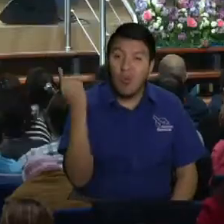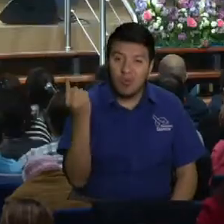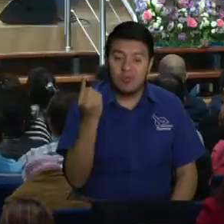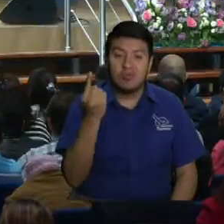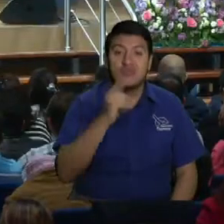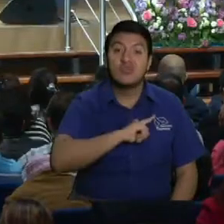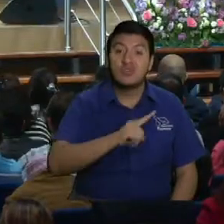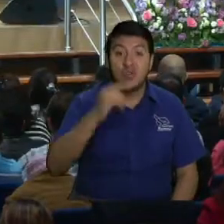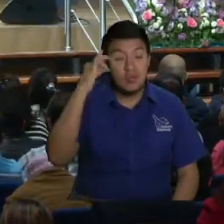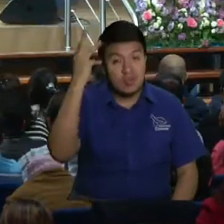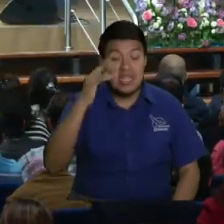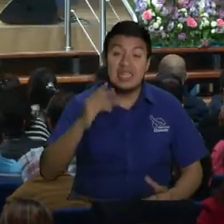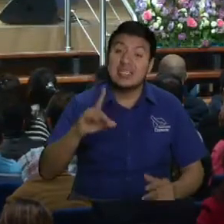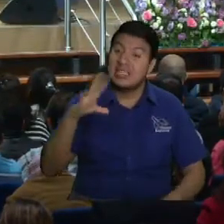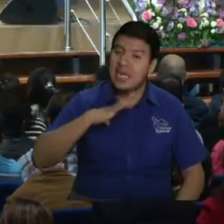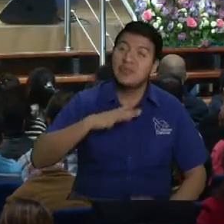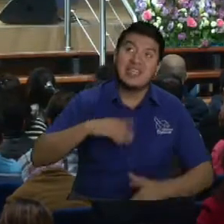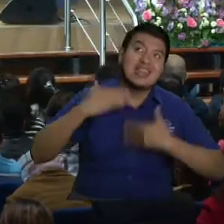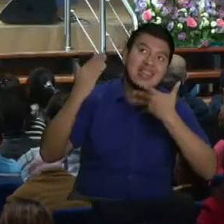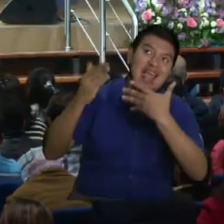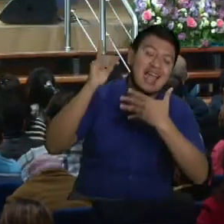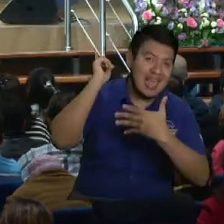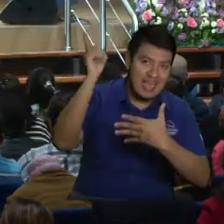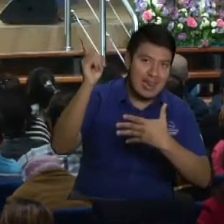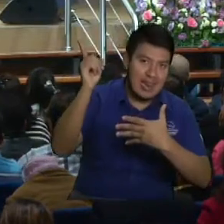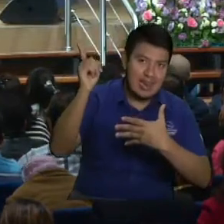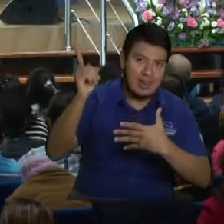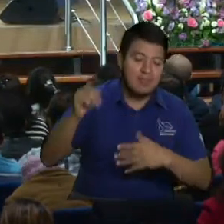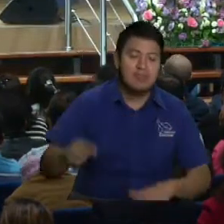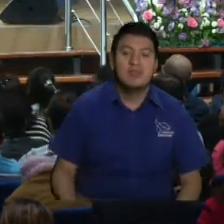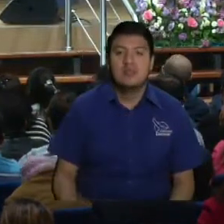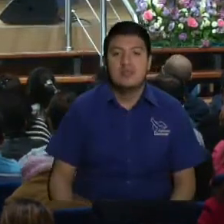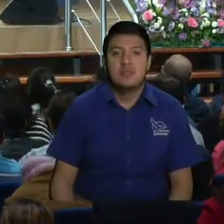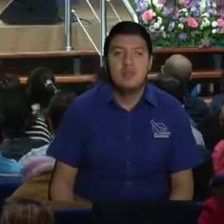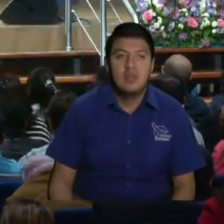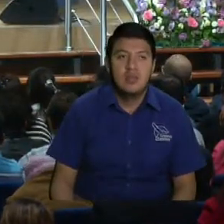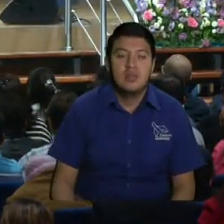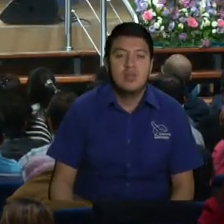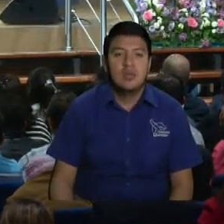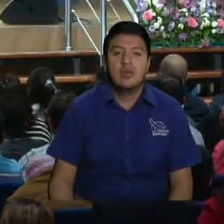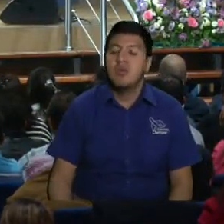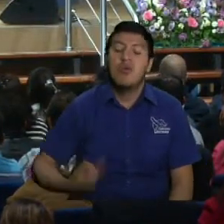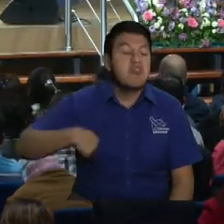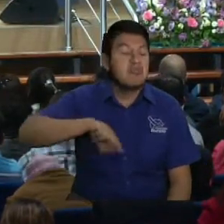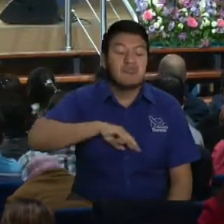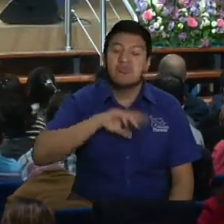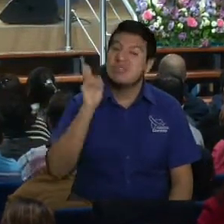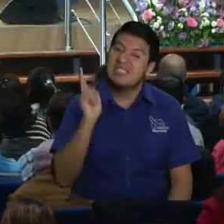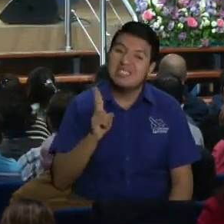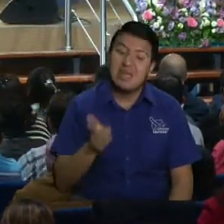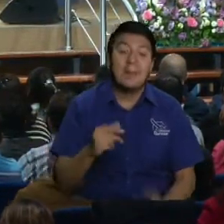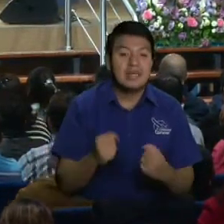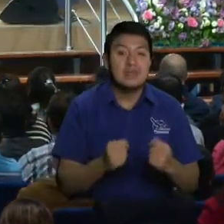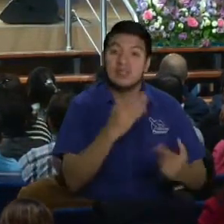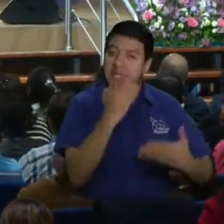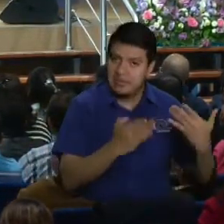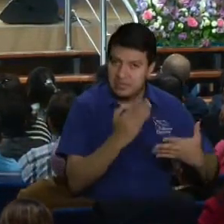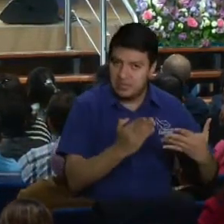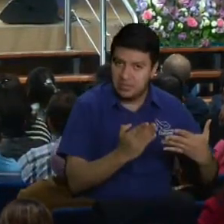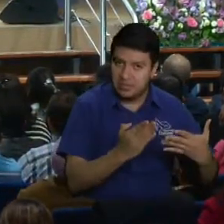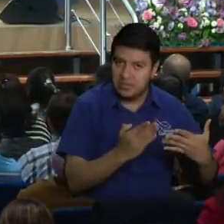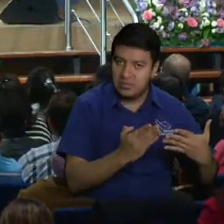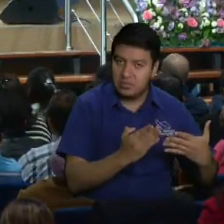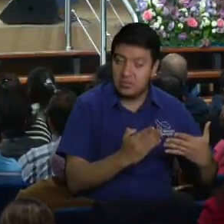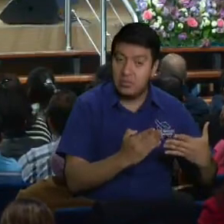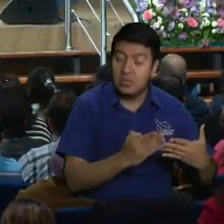las actividades que hacemos masivas, nosotros no estamos guardando un día, si nosotros todos los días estamos en culto, para empezar. Y